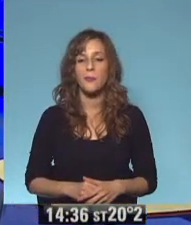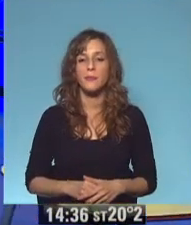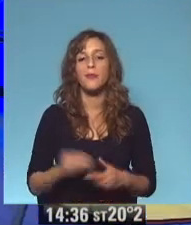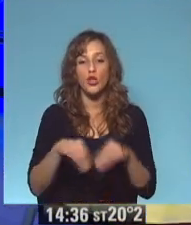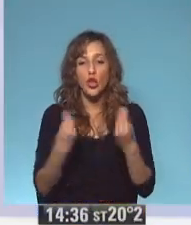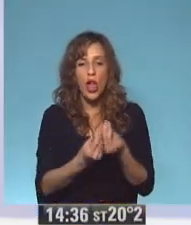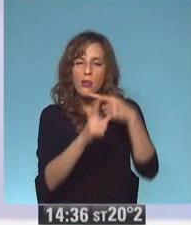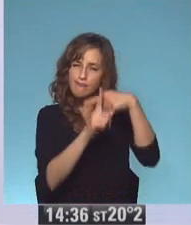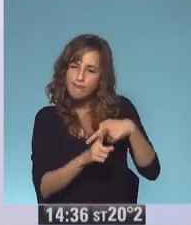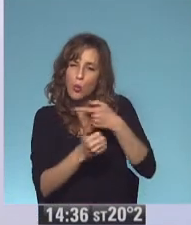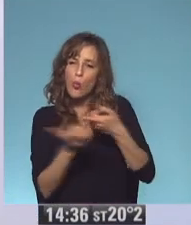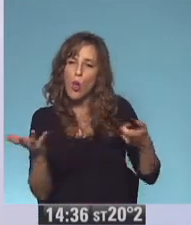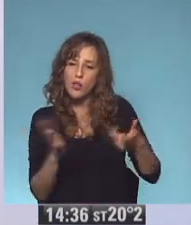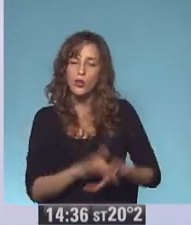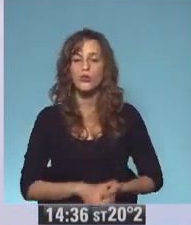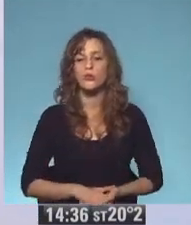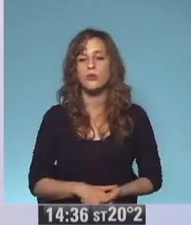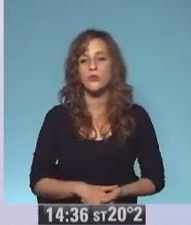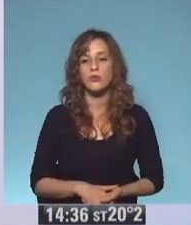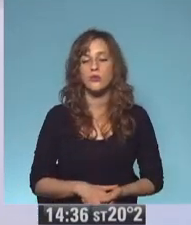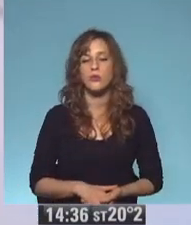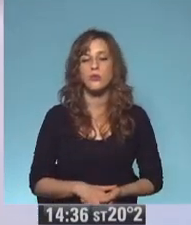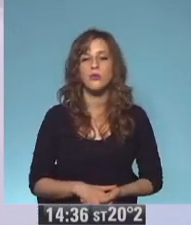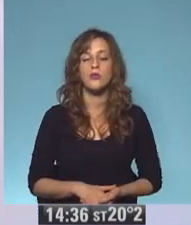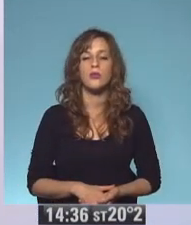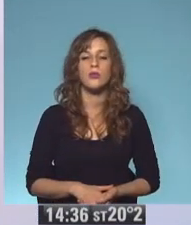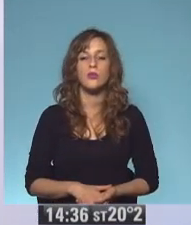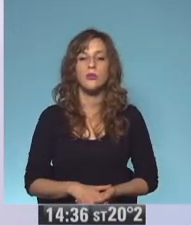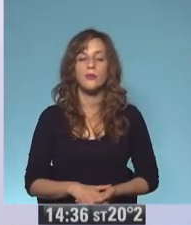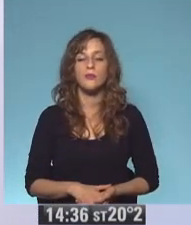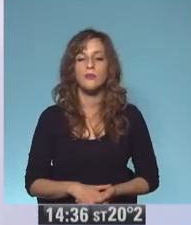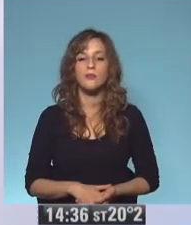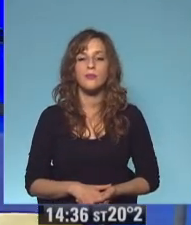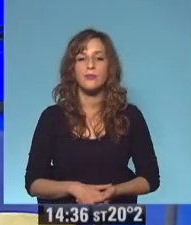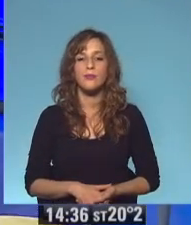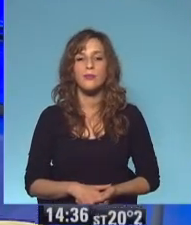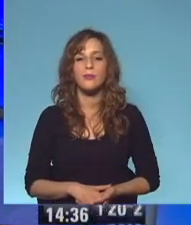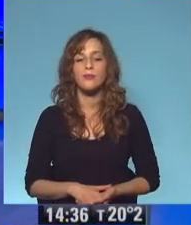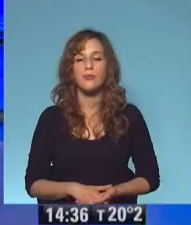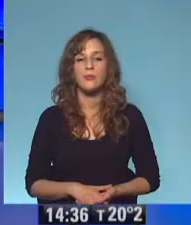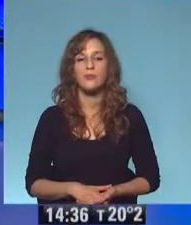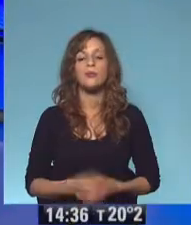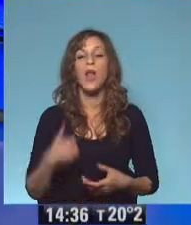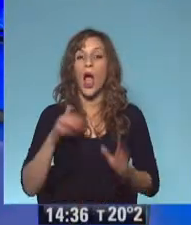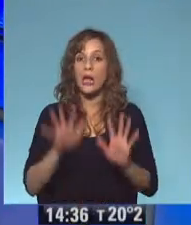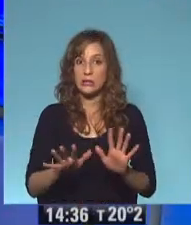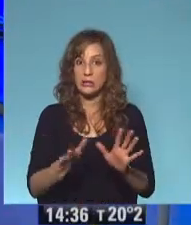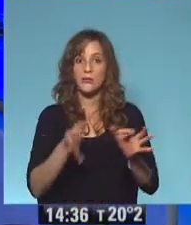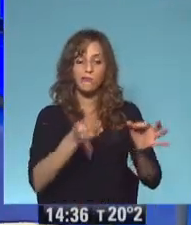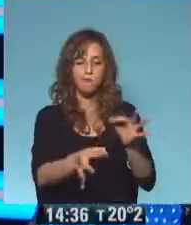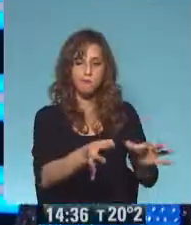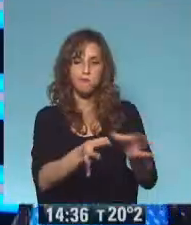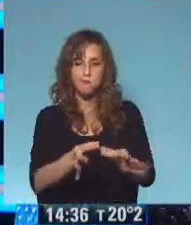las voy a acomodar... Como en un dado. Las voy a constelar. Bien. ¿Eh? Aprendí.